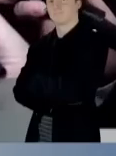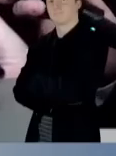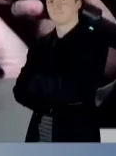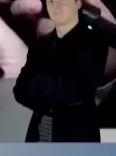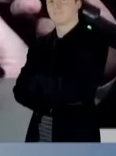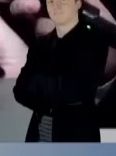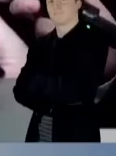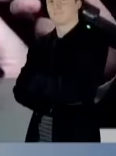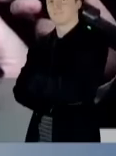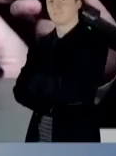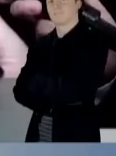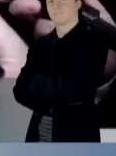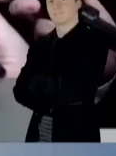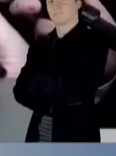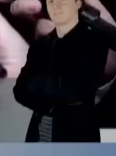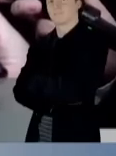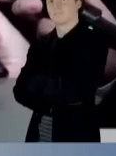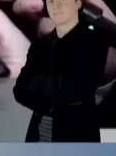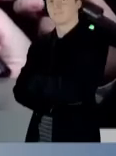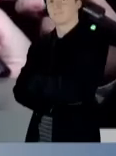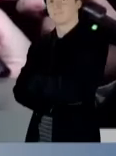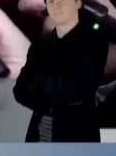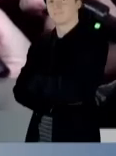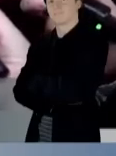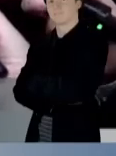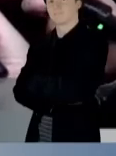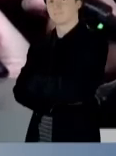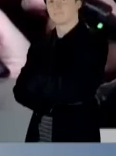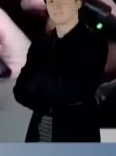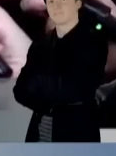a quién le entregaron tamañas distinciones